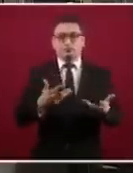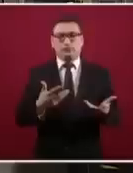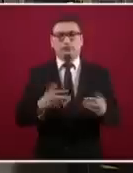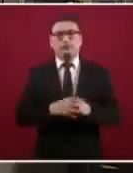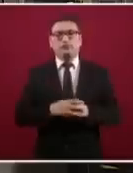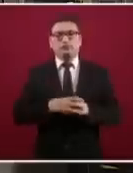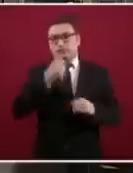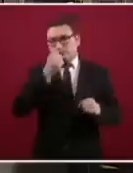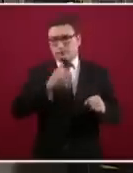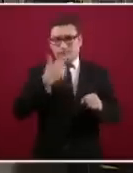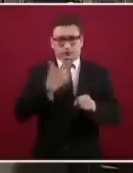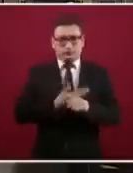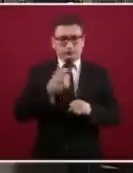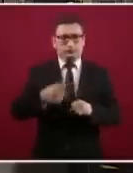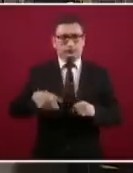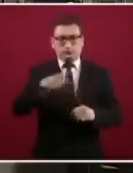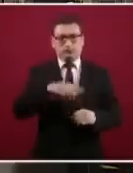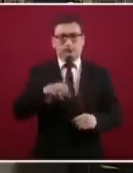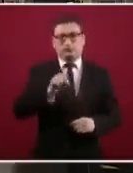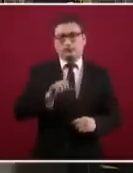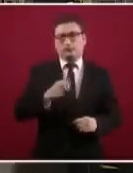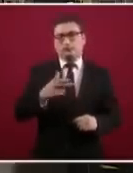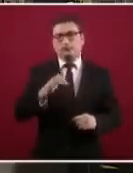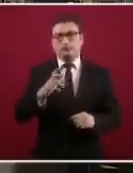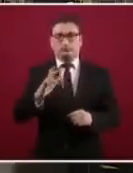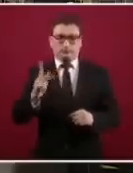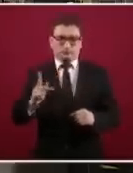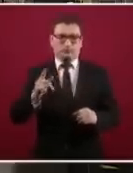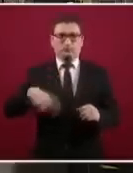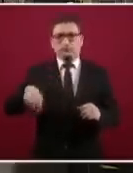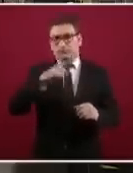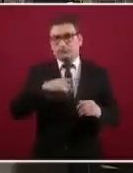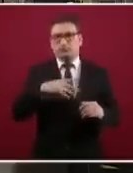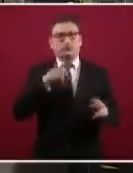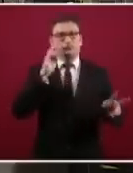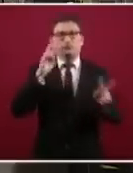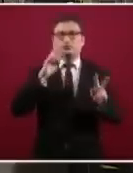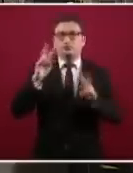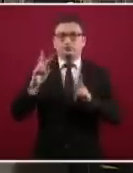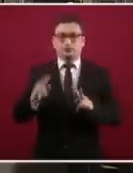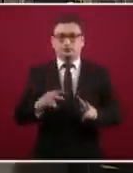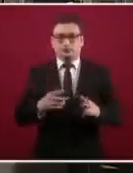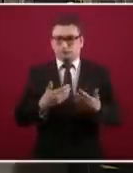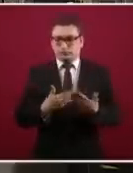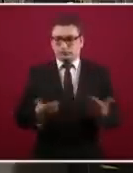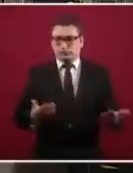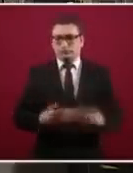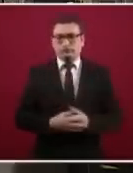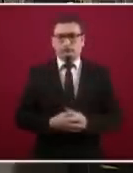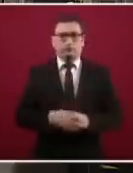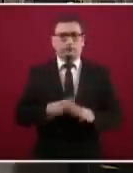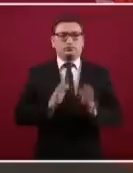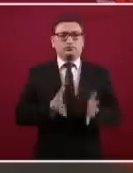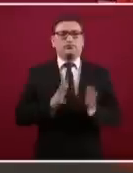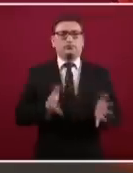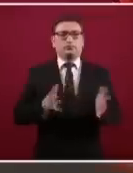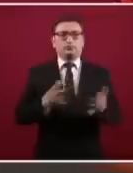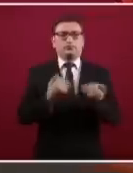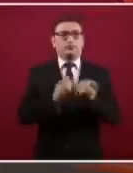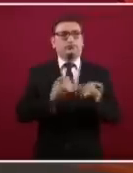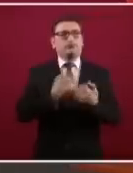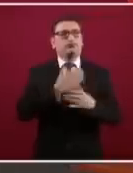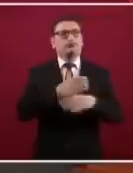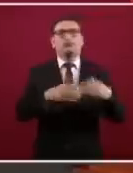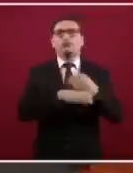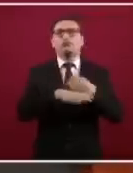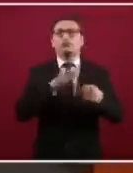la Secretaría de Hacienda. Se están ahora revisando inventarios